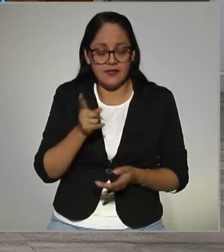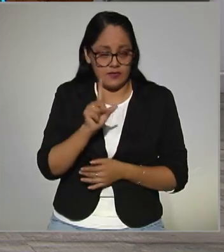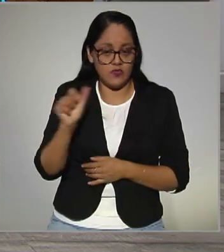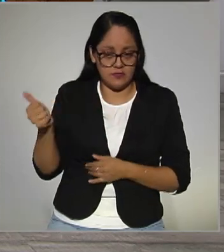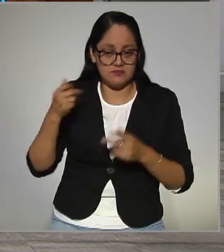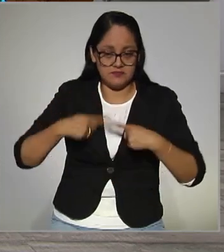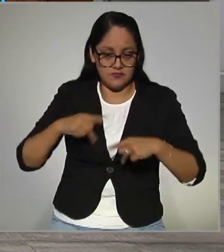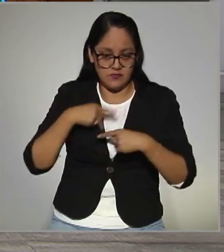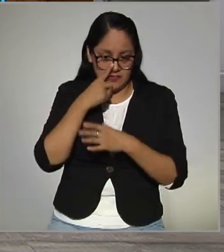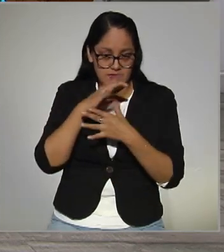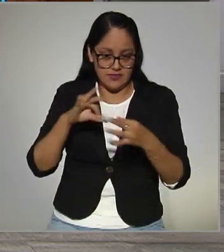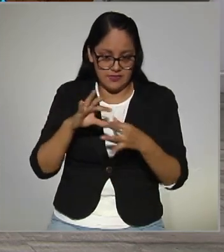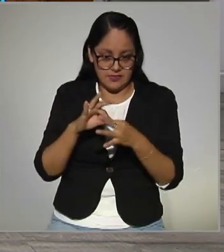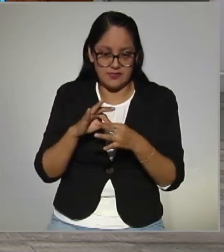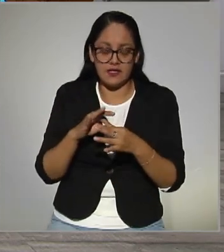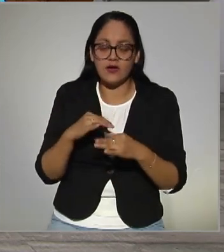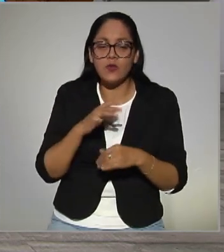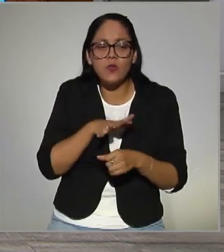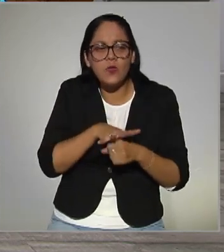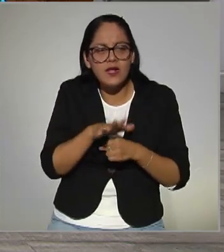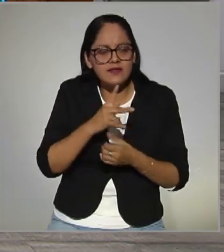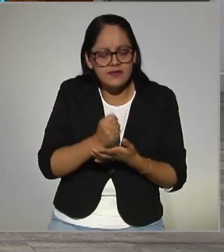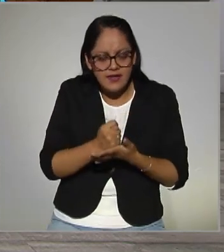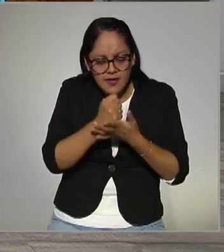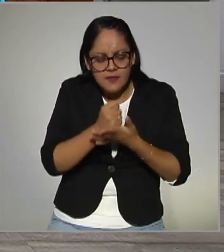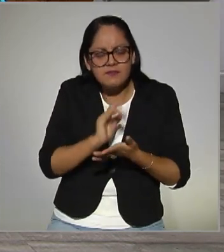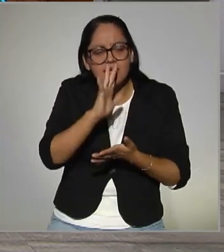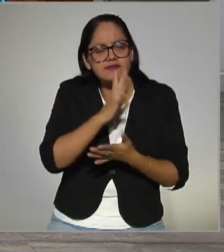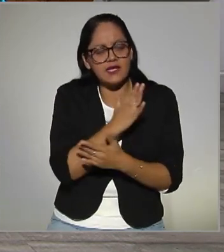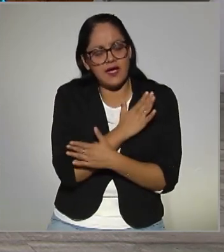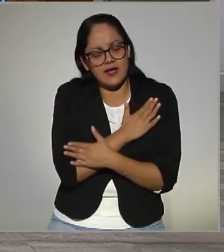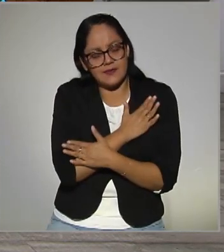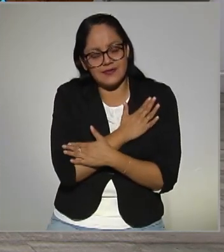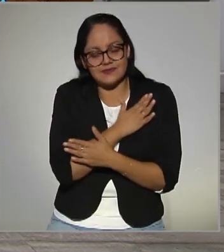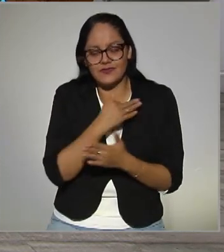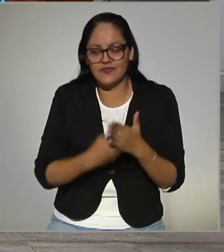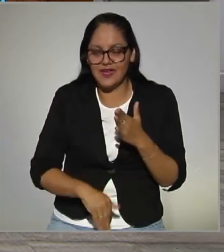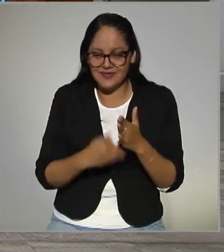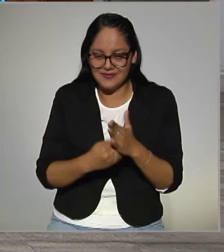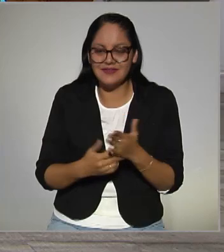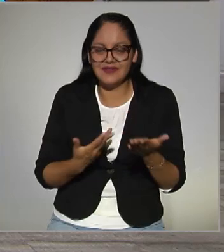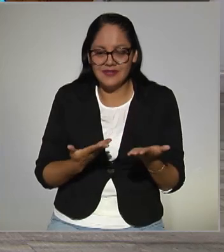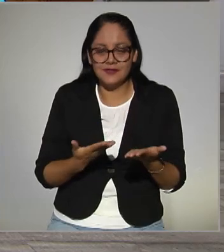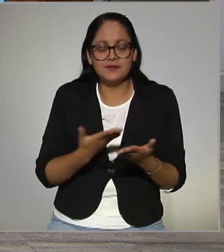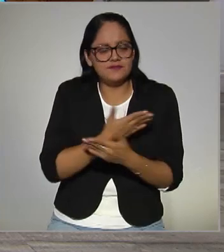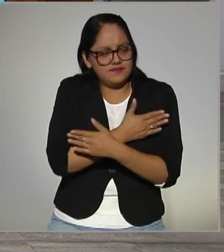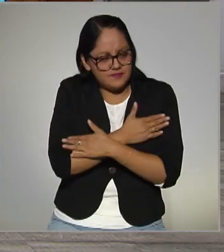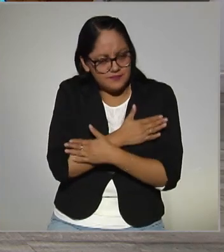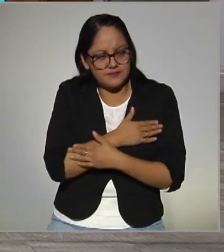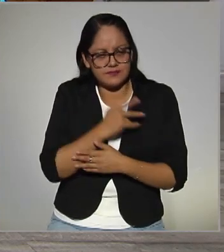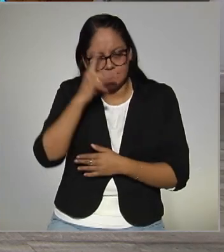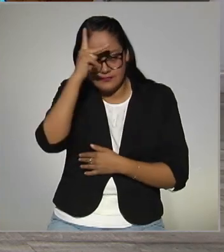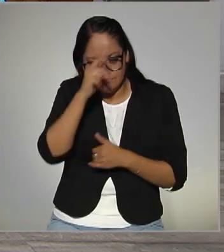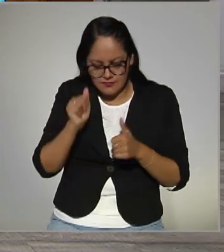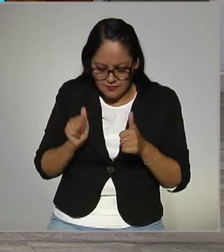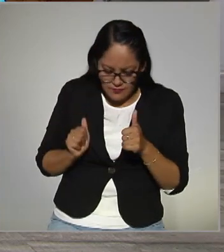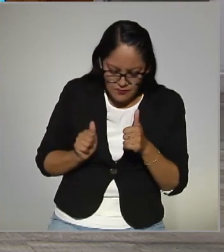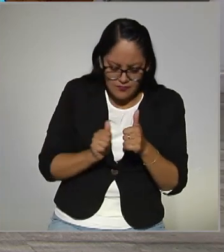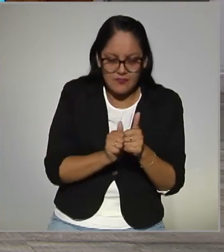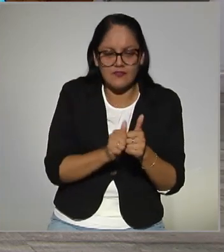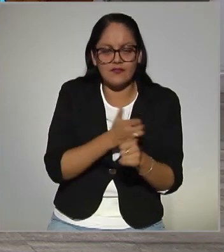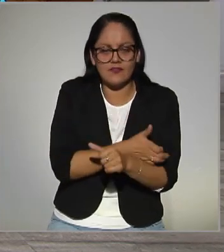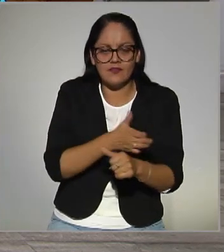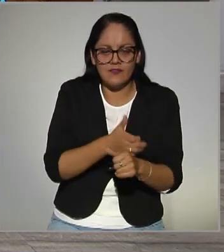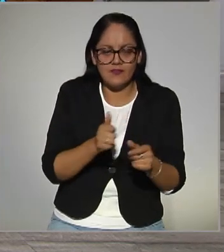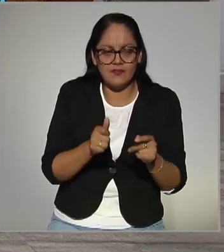que mencionaban el setting terapéutico es el abrazo que no tuvimos, ¿no? Y tener ese abrazo, ese acompañamiento, ese holding que va a tener